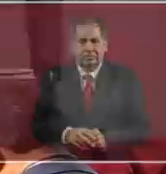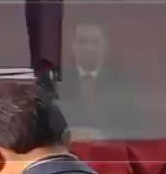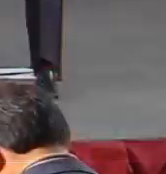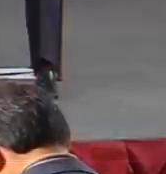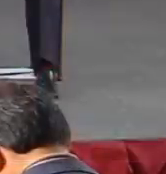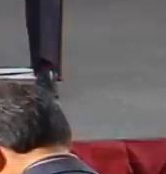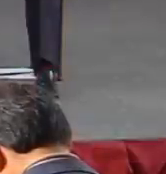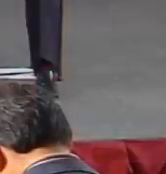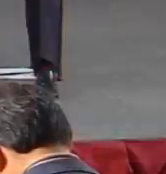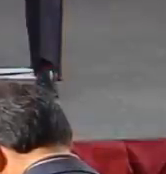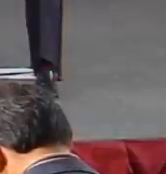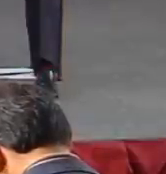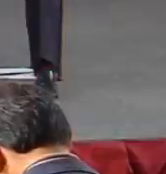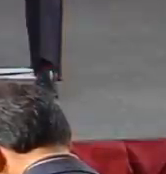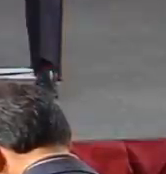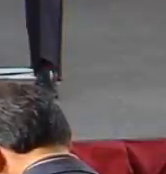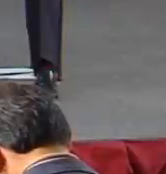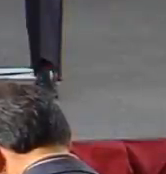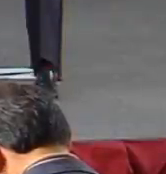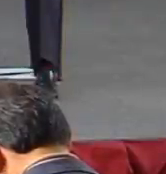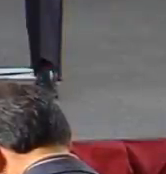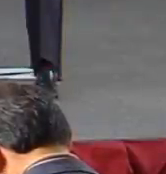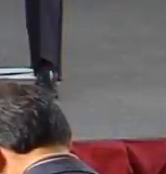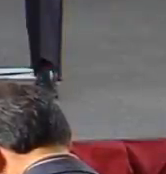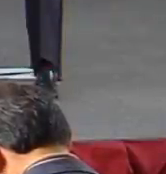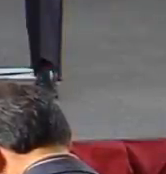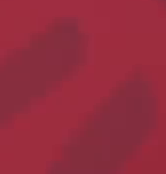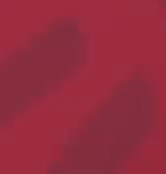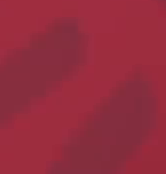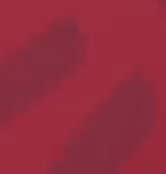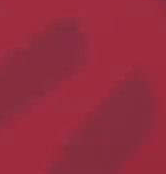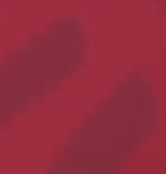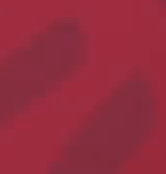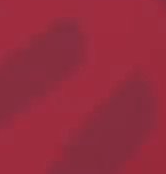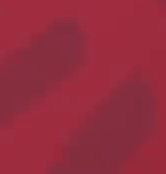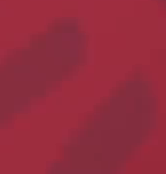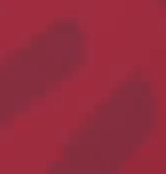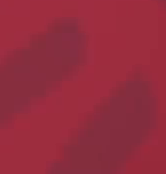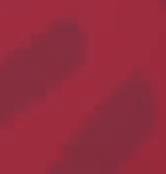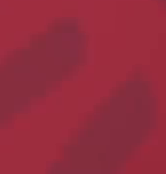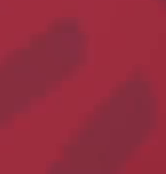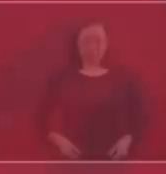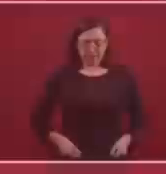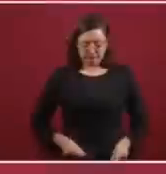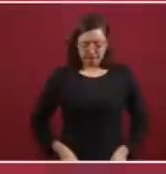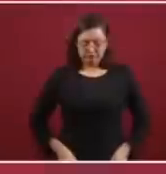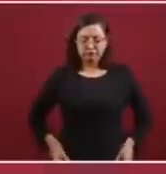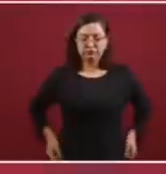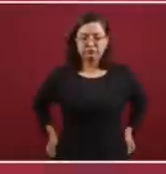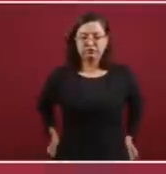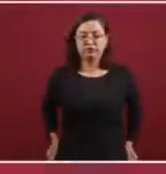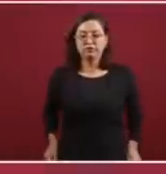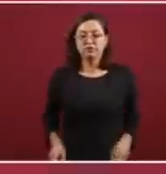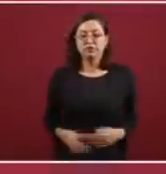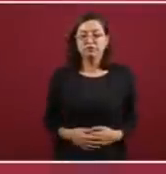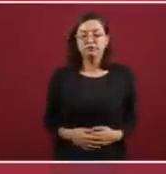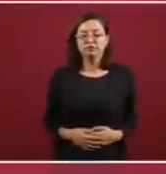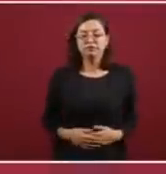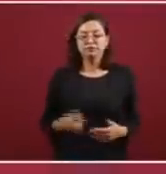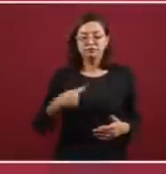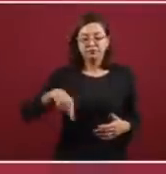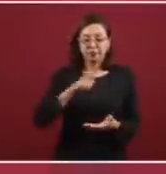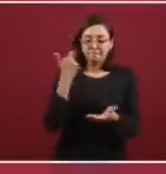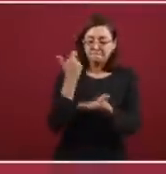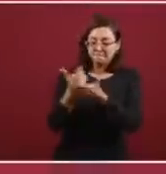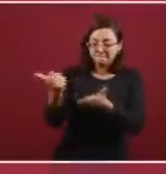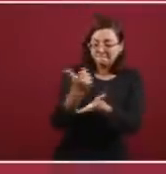que se está pagando toda esa deuda, y se atrevieron